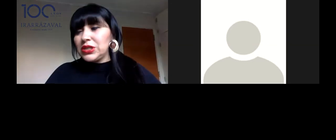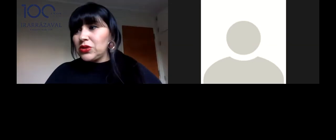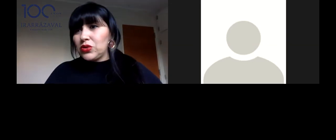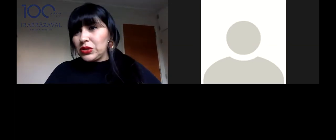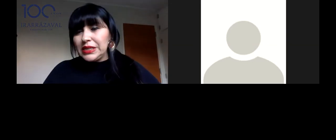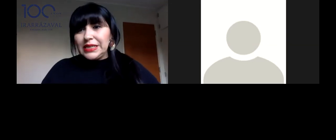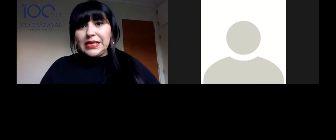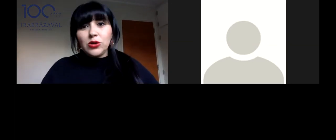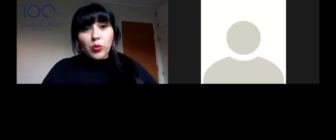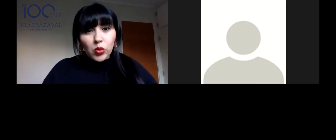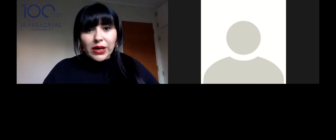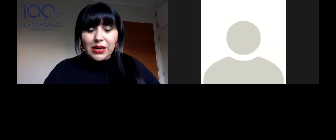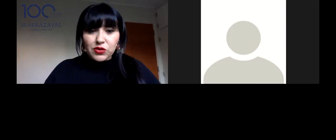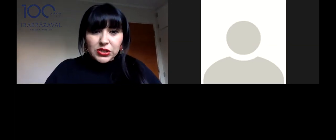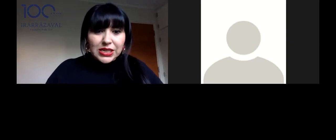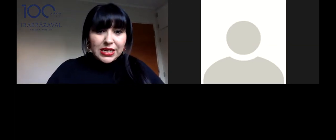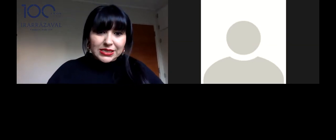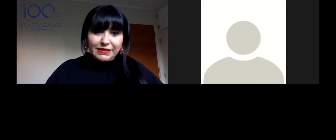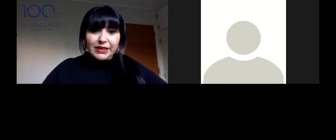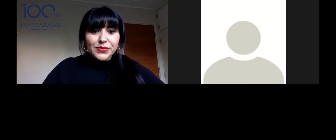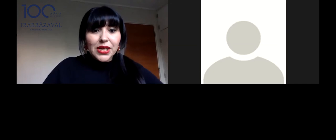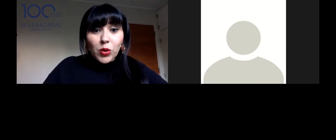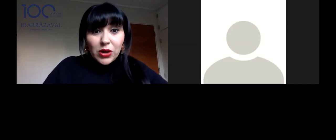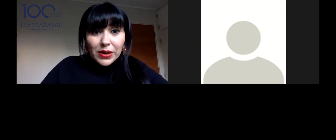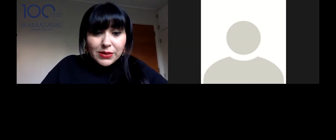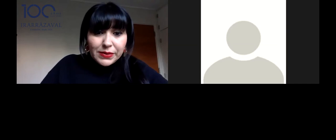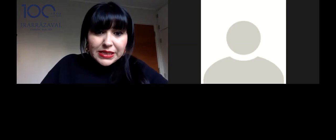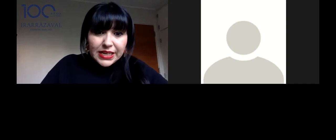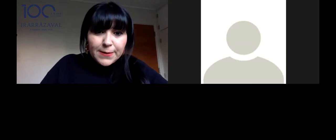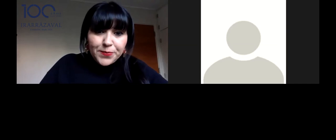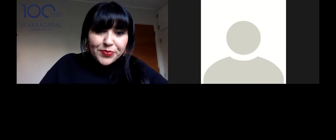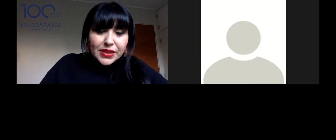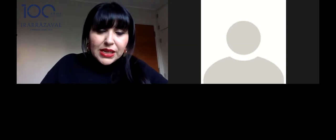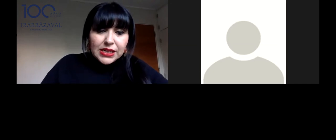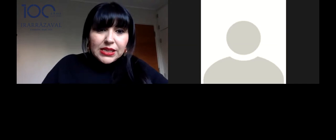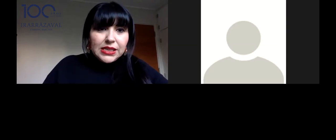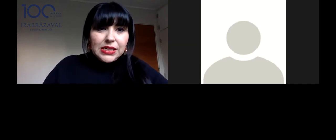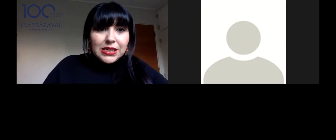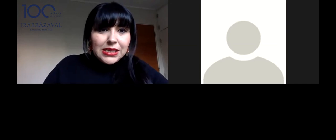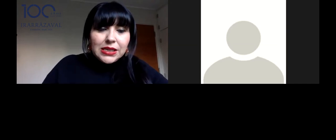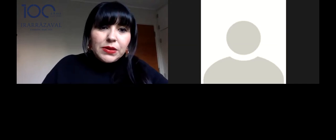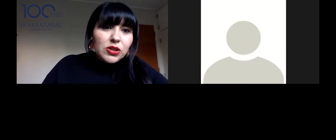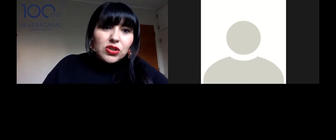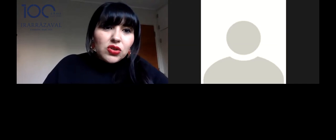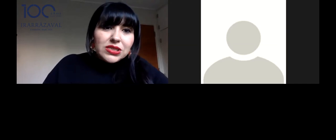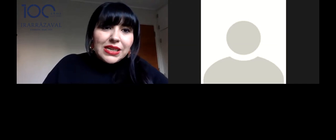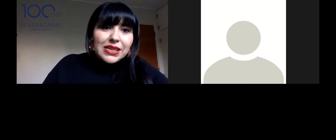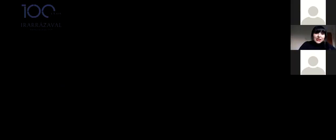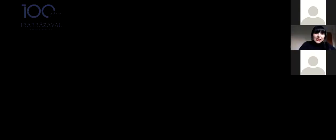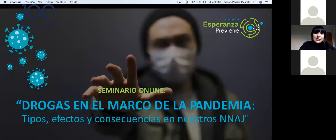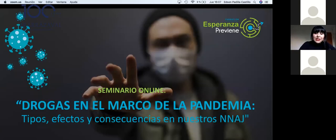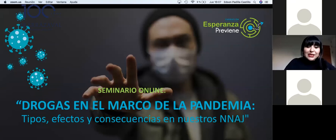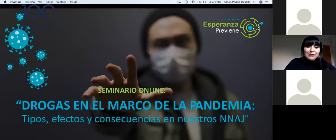tan bonito con Grupo Educar y la Fundación Mi Raza. Voy a compartir mi pantalla. Y primero que todo